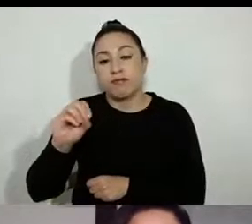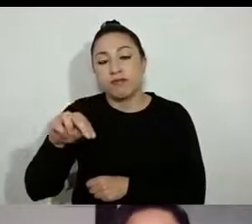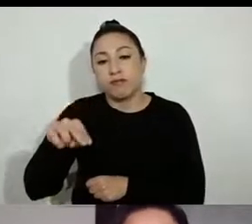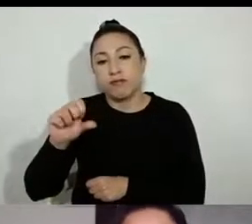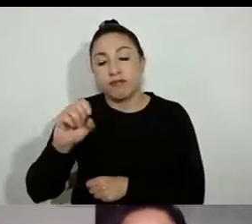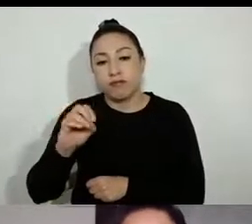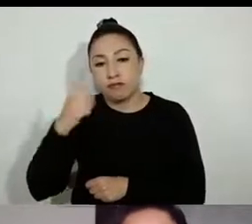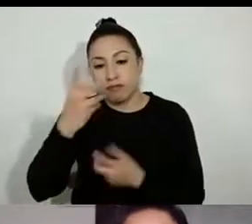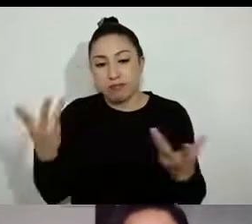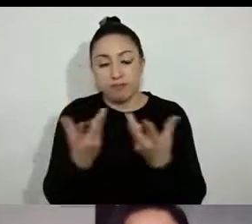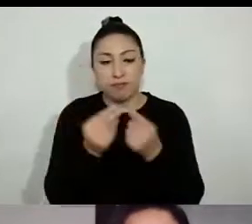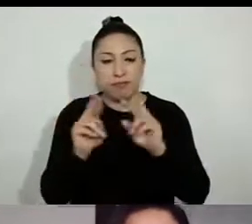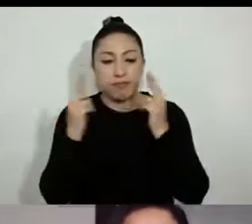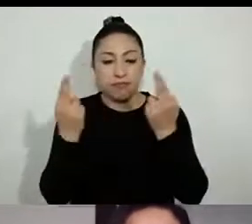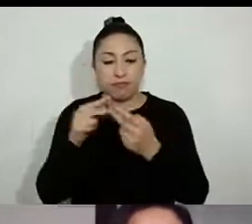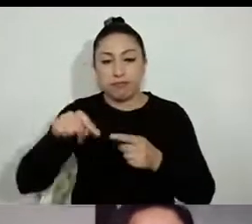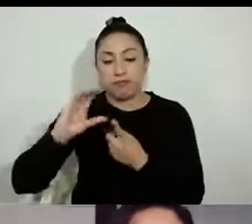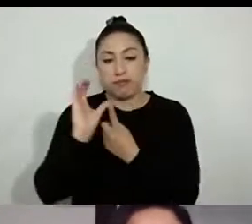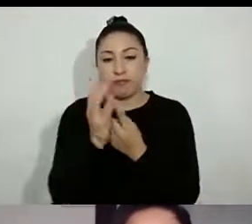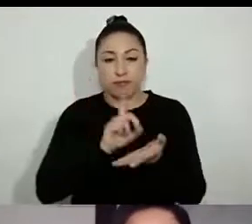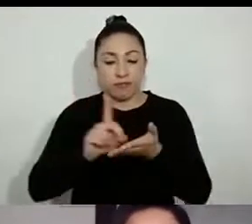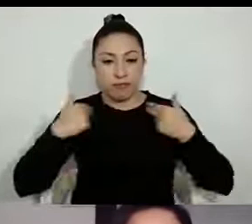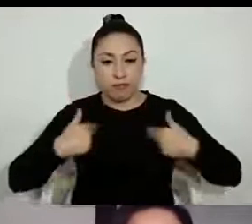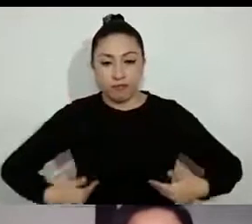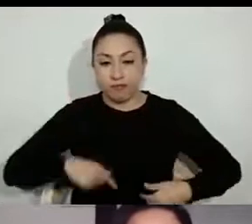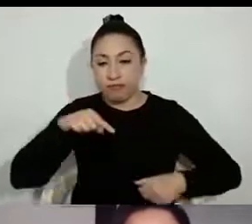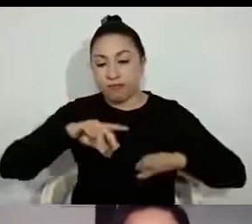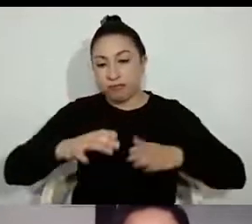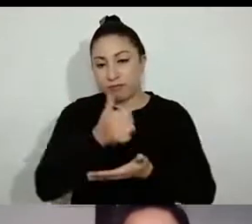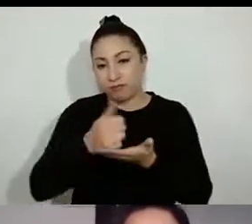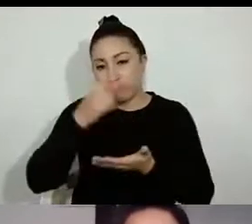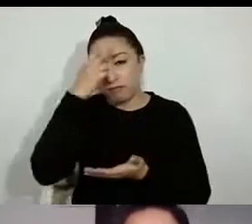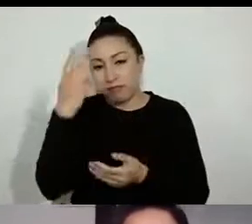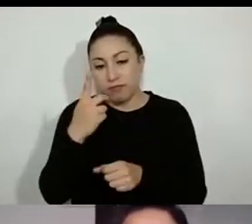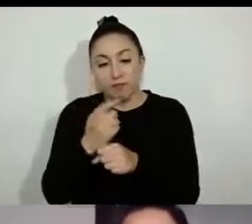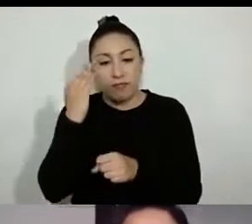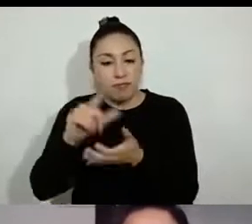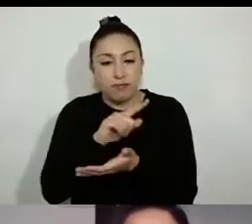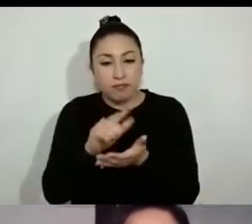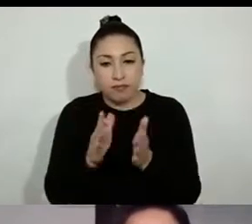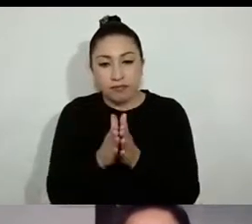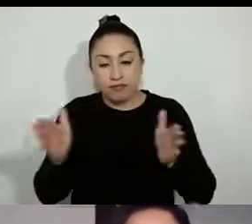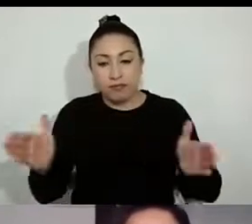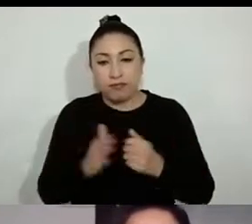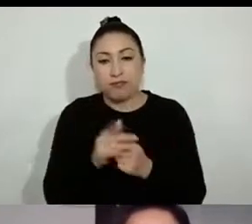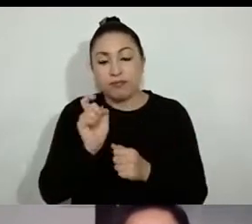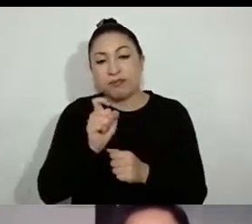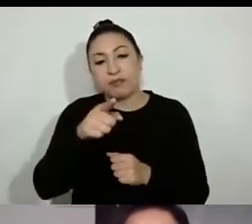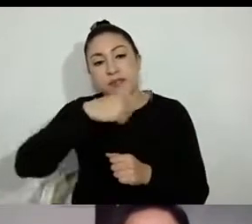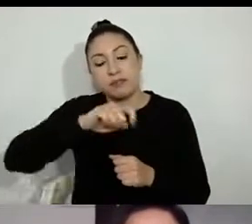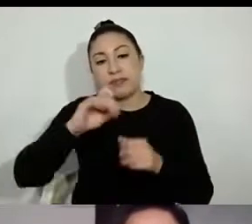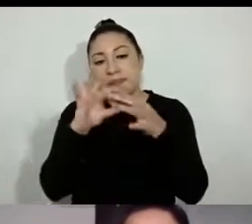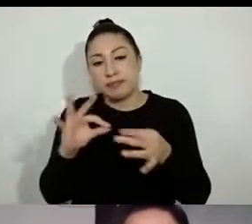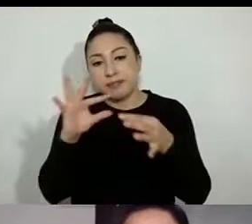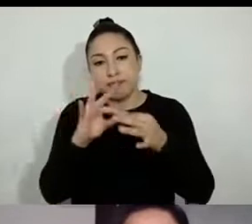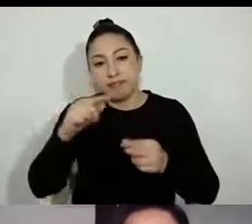de esta Comisión de Derechos Humanos del Congreso de la Ciudad de México, primera legislatura, sus razones y consideraciones por las que